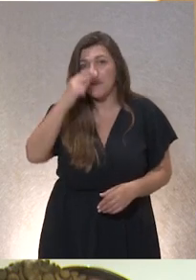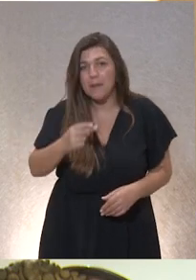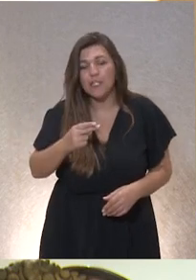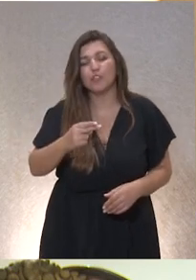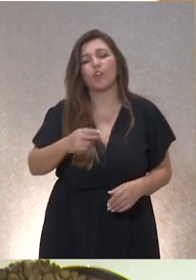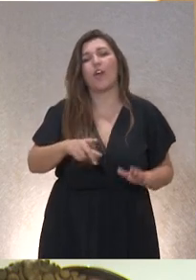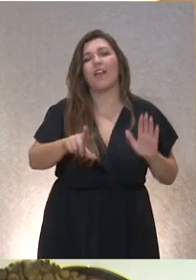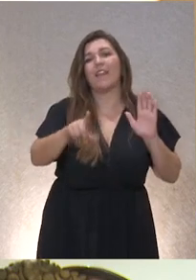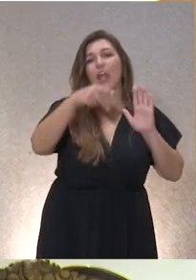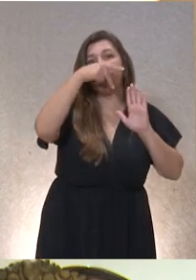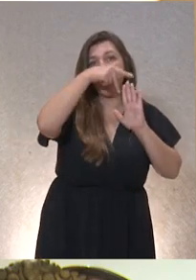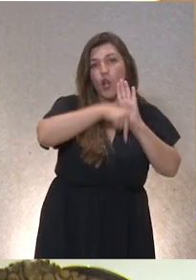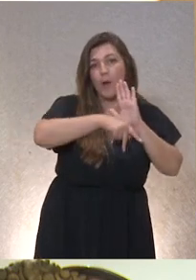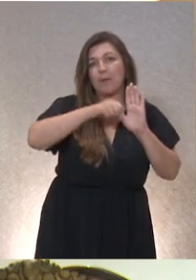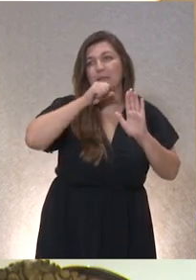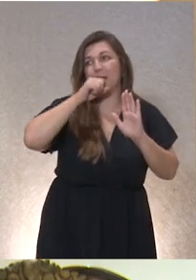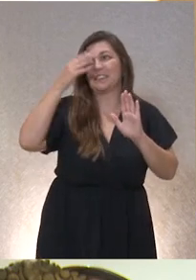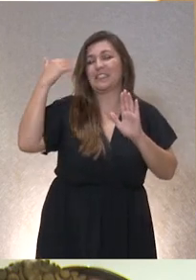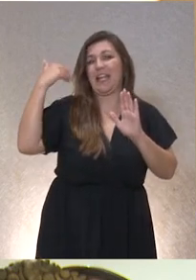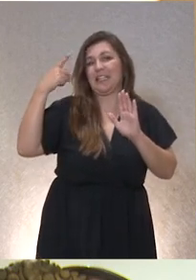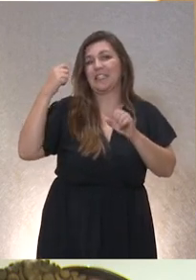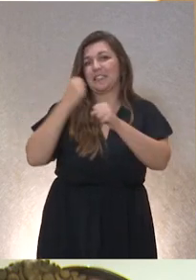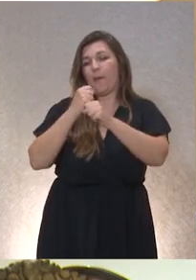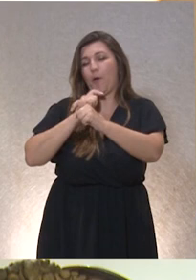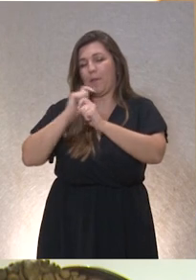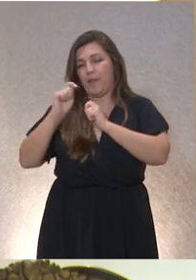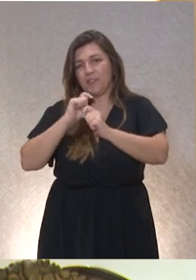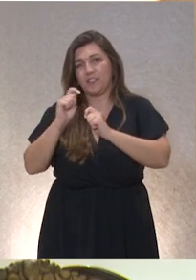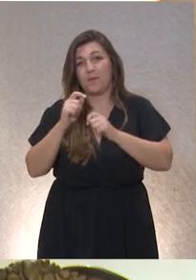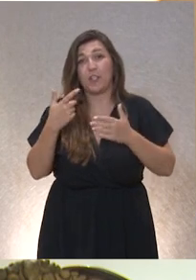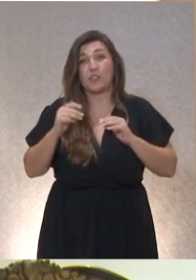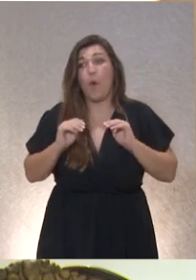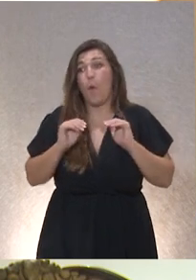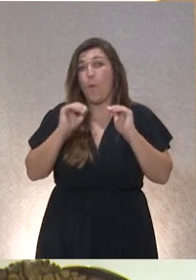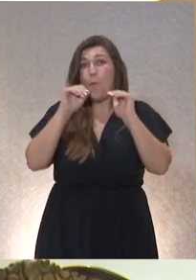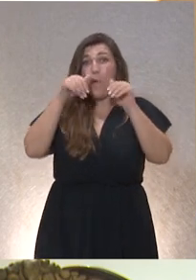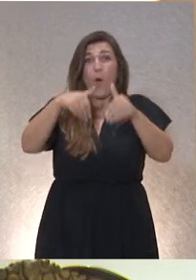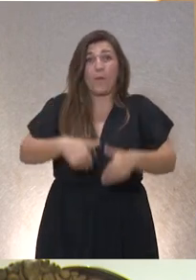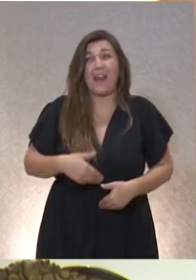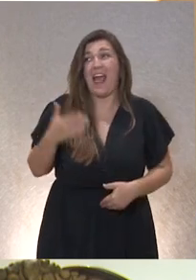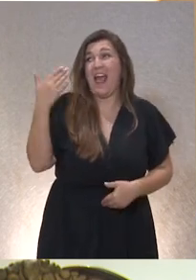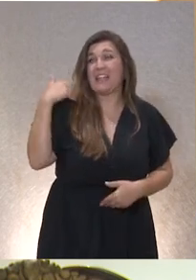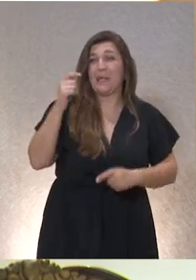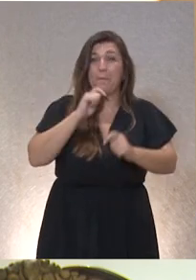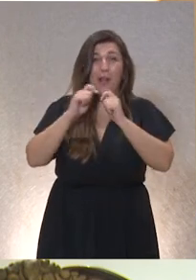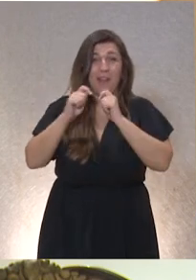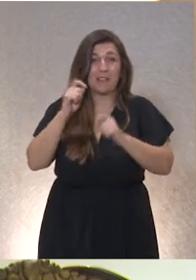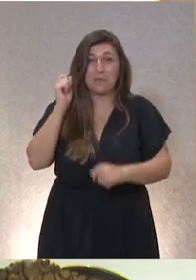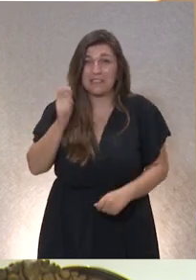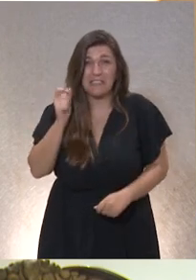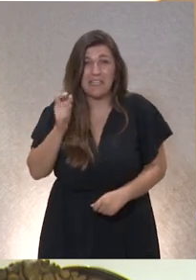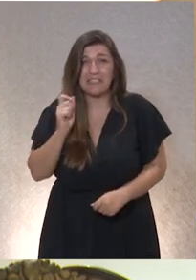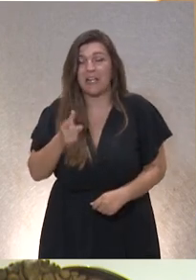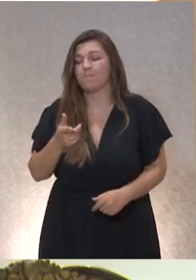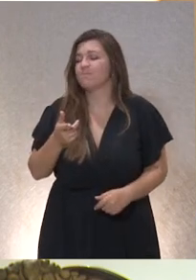viejas viejas reglas del oficio no es fácil el retorno a ese periodismo de oro que conocimos y no